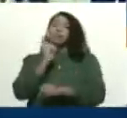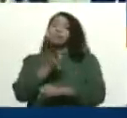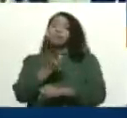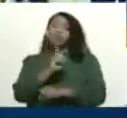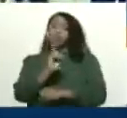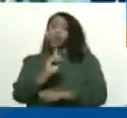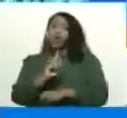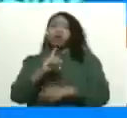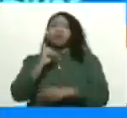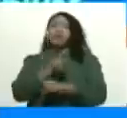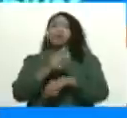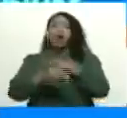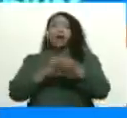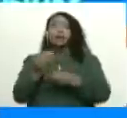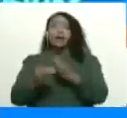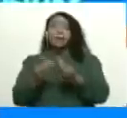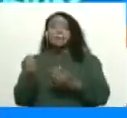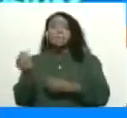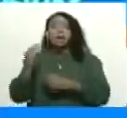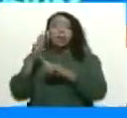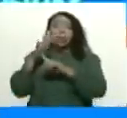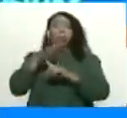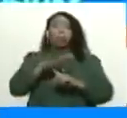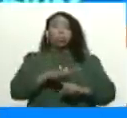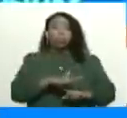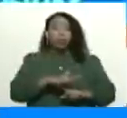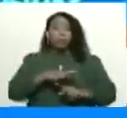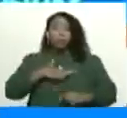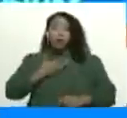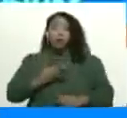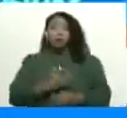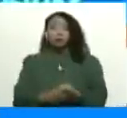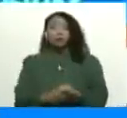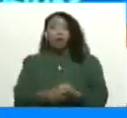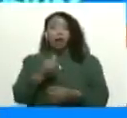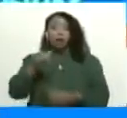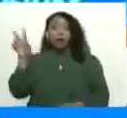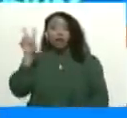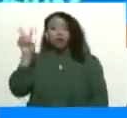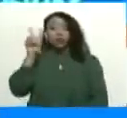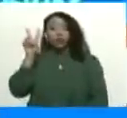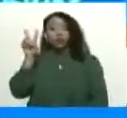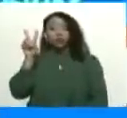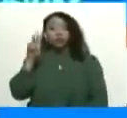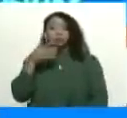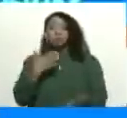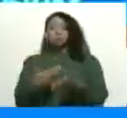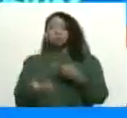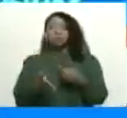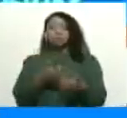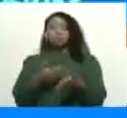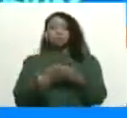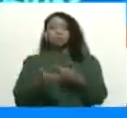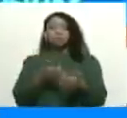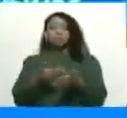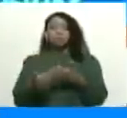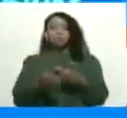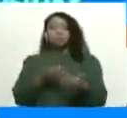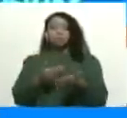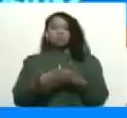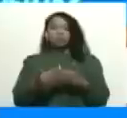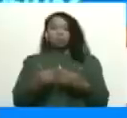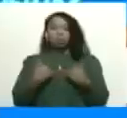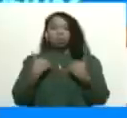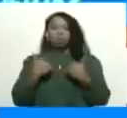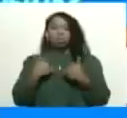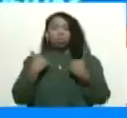generar la mayor presión posible en Venezuela, no importando el